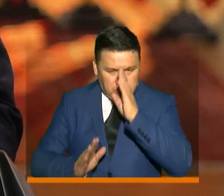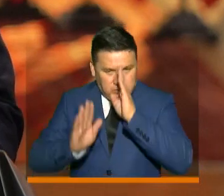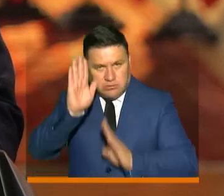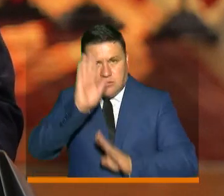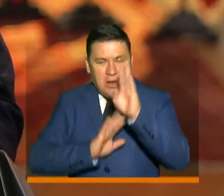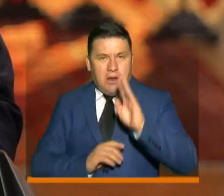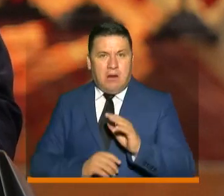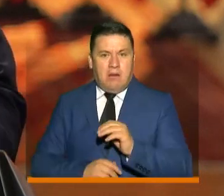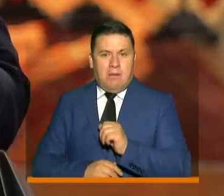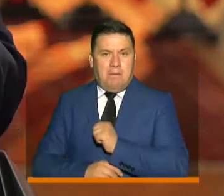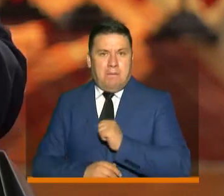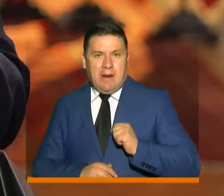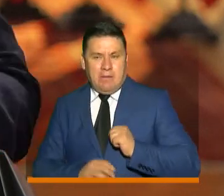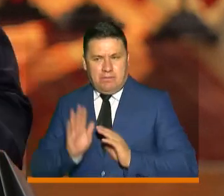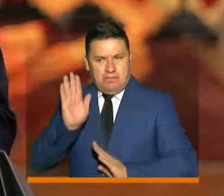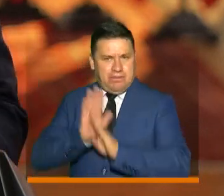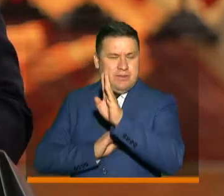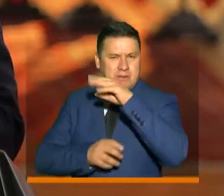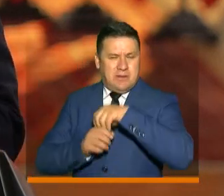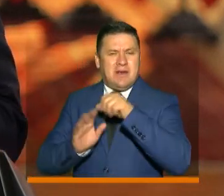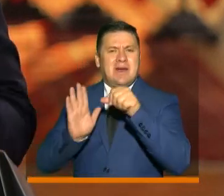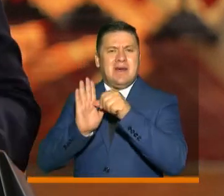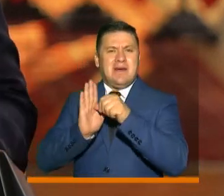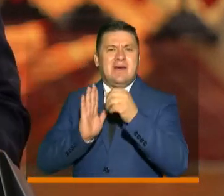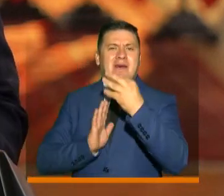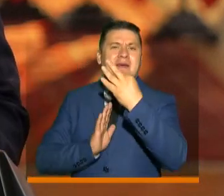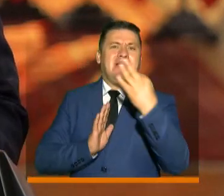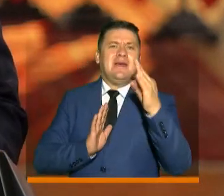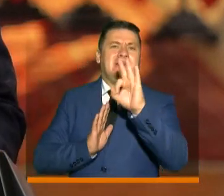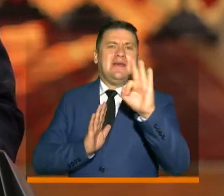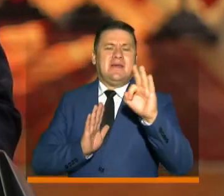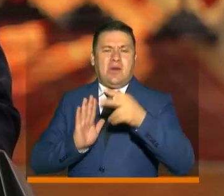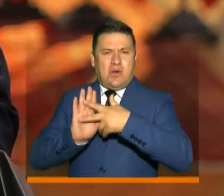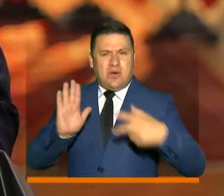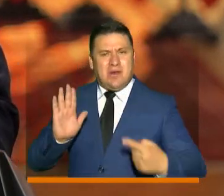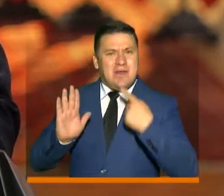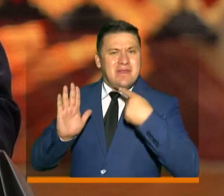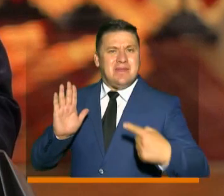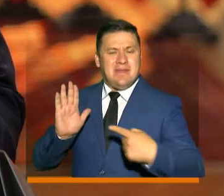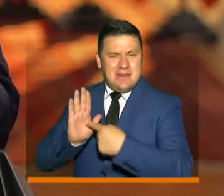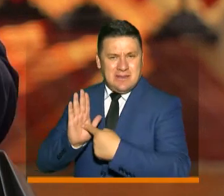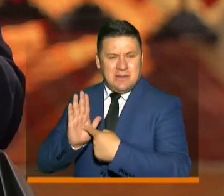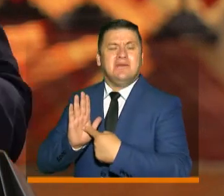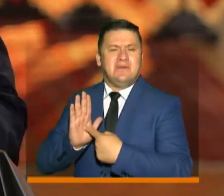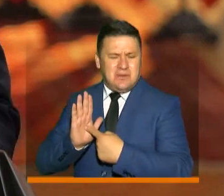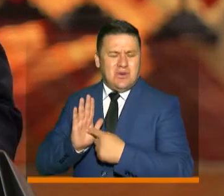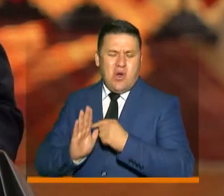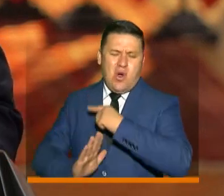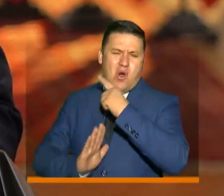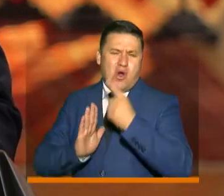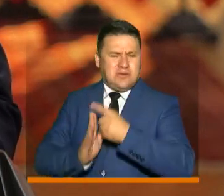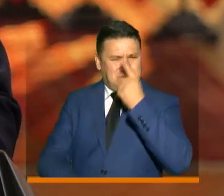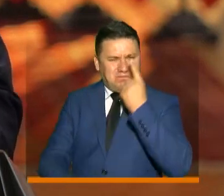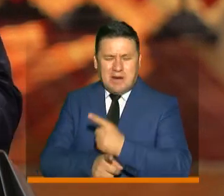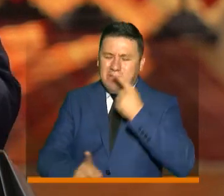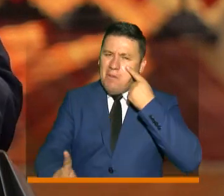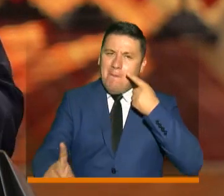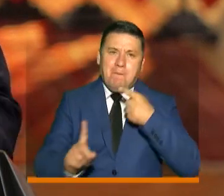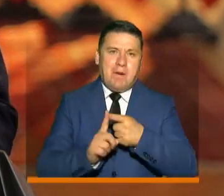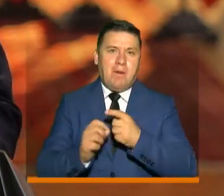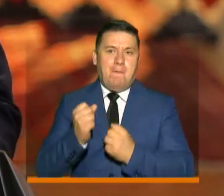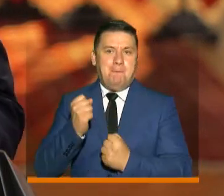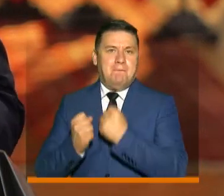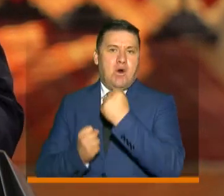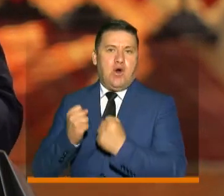privado en virtud del artículo 333 de nuestra constitución es con total certeza el